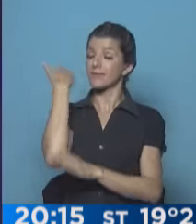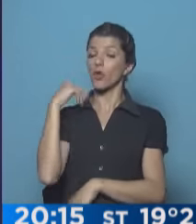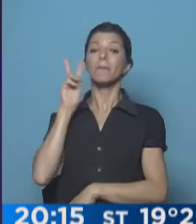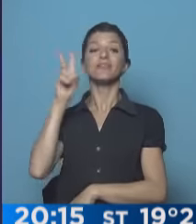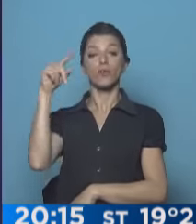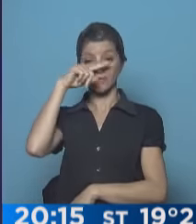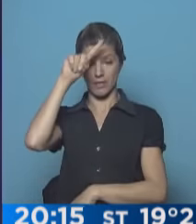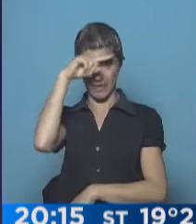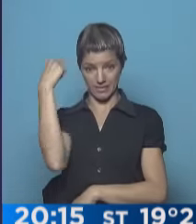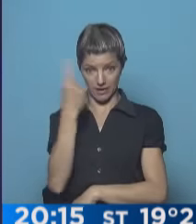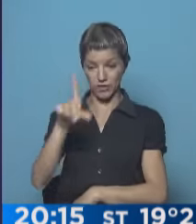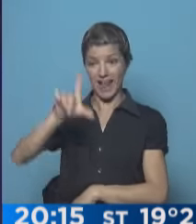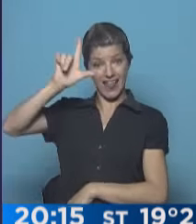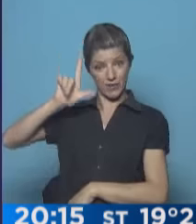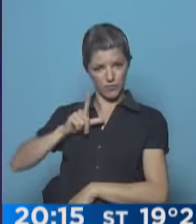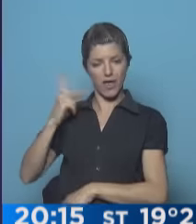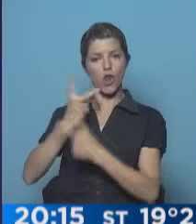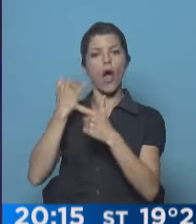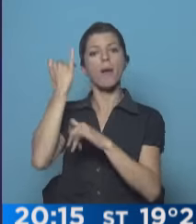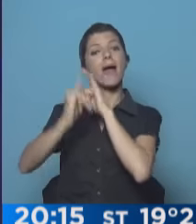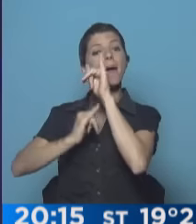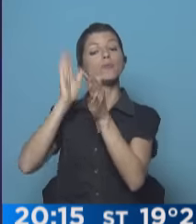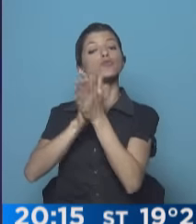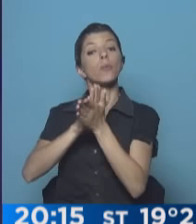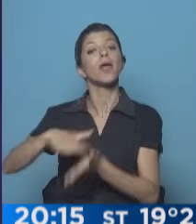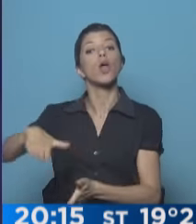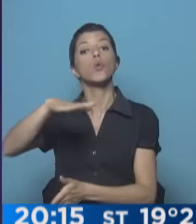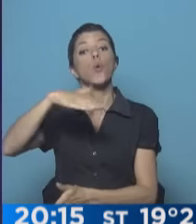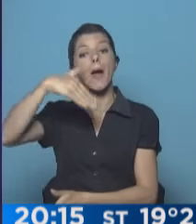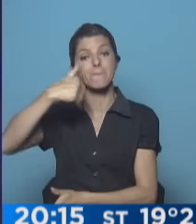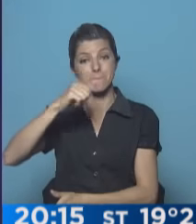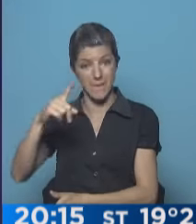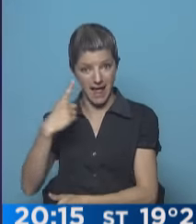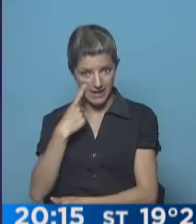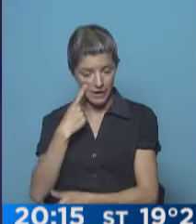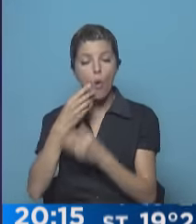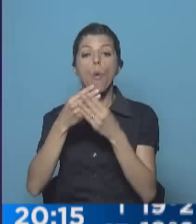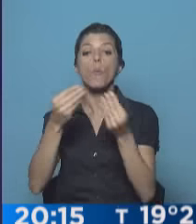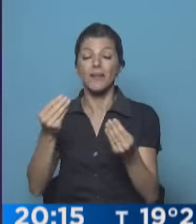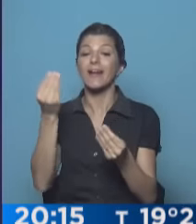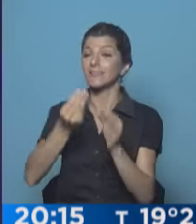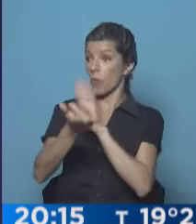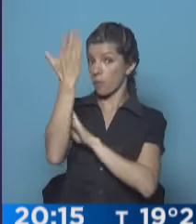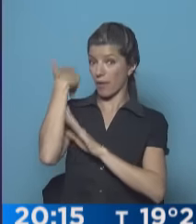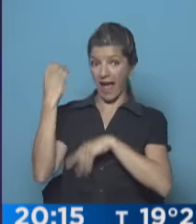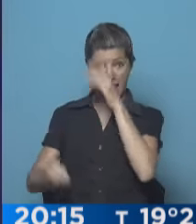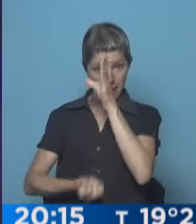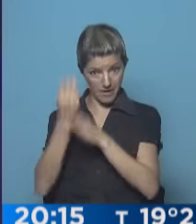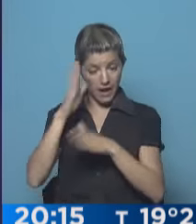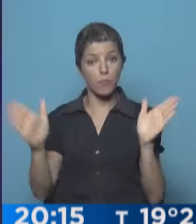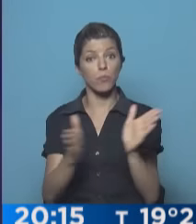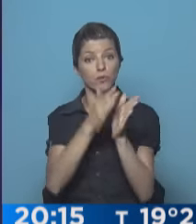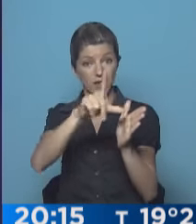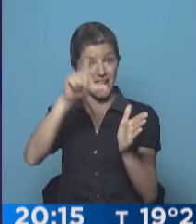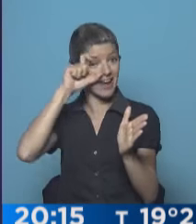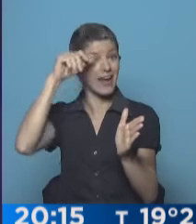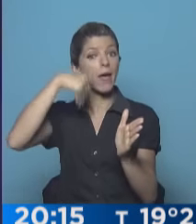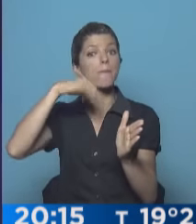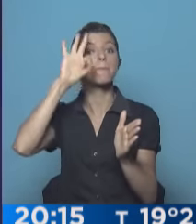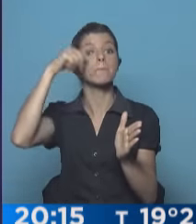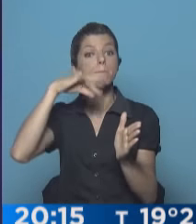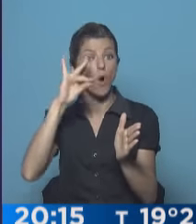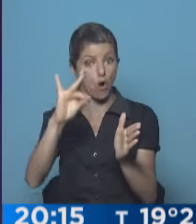lunes mencionábamos el tema de Mali, porque además el sábado en la mañana un editorial del diario Le Monde, uno de los diarios